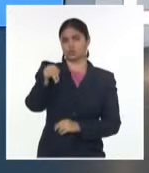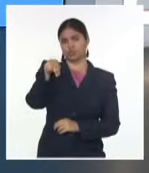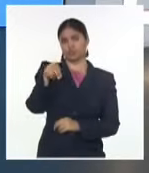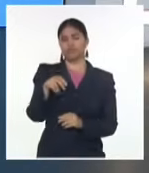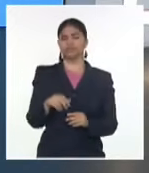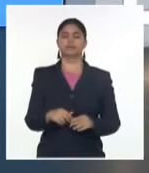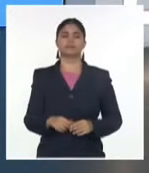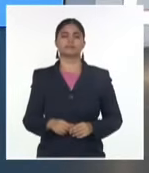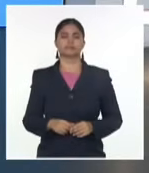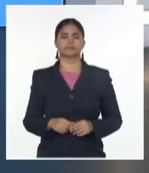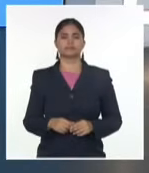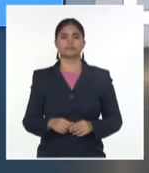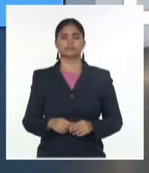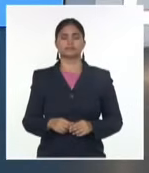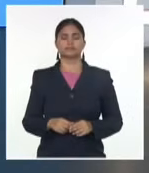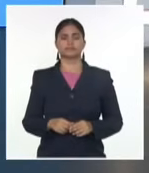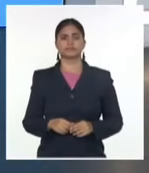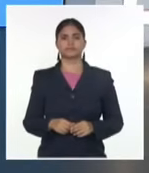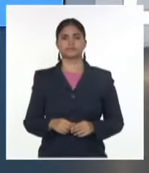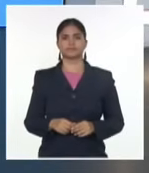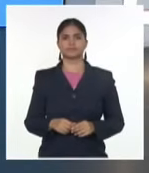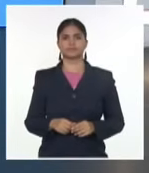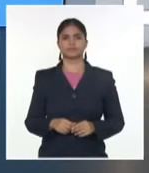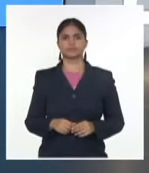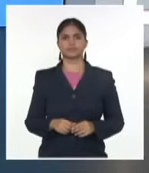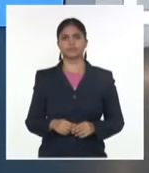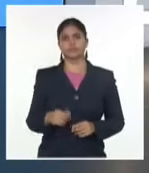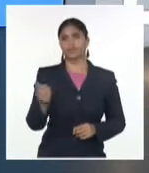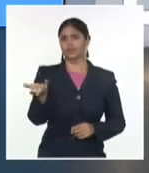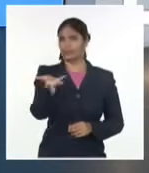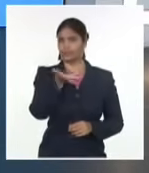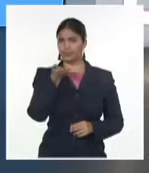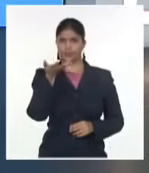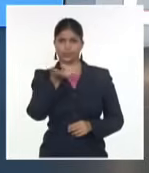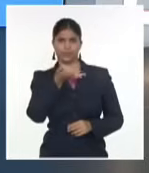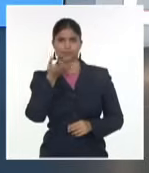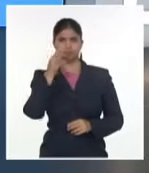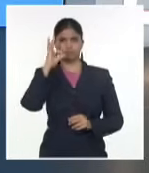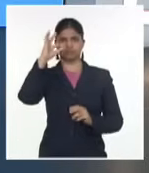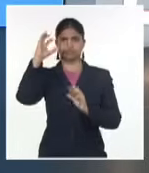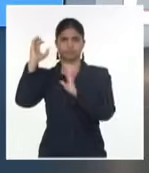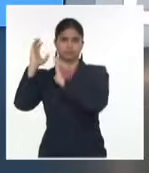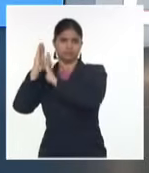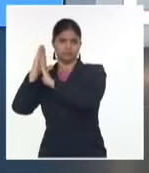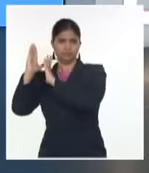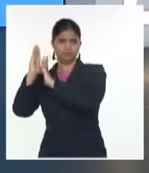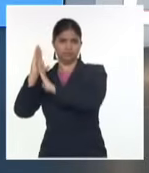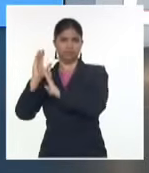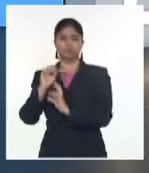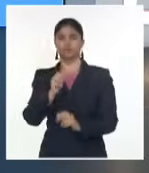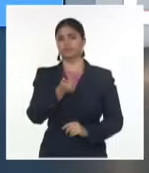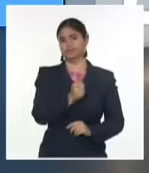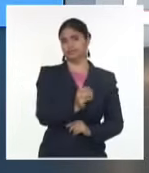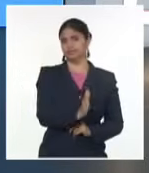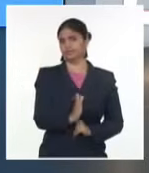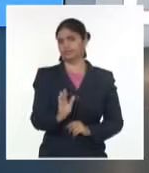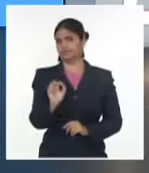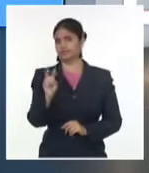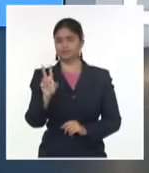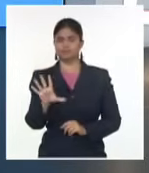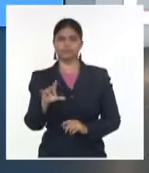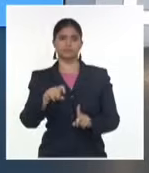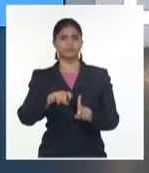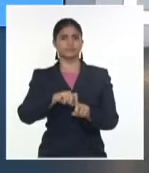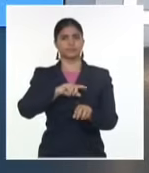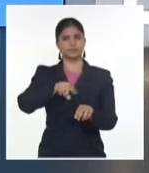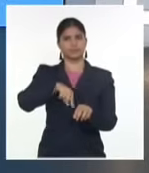puede haber algún valor inferior hacia localidades del interior. Los vientos en el caso del occidente, rumbos entre el este y el sudeste, 10 a 25 kilómetros por hora. En